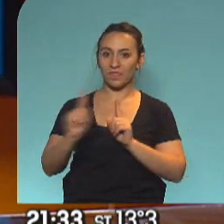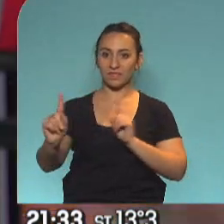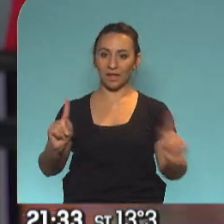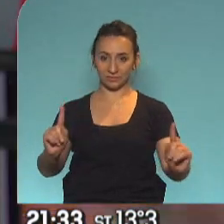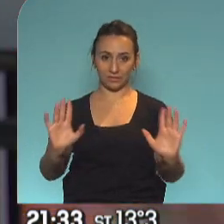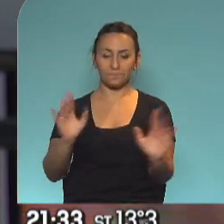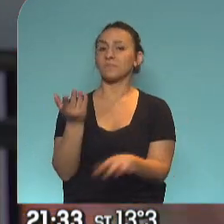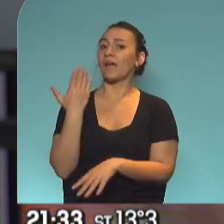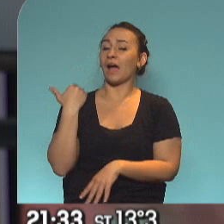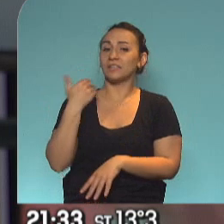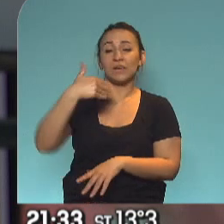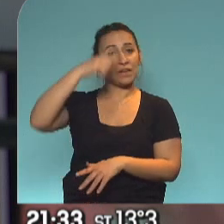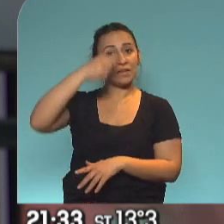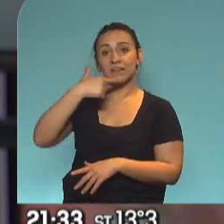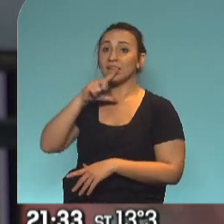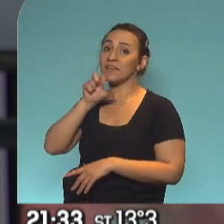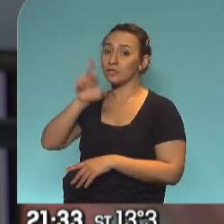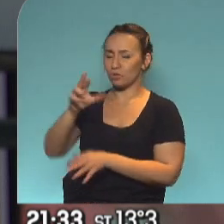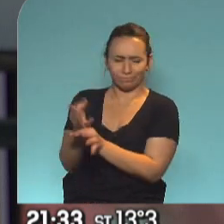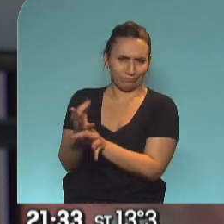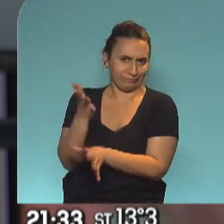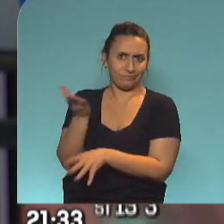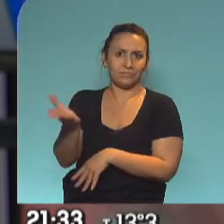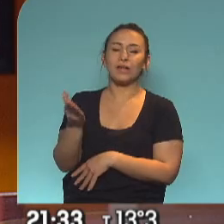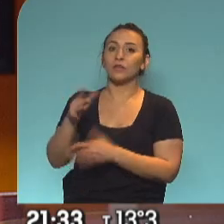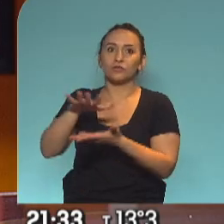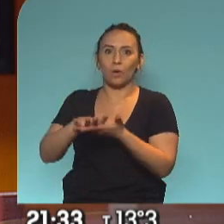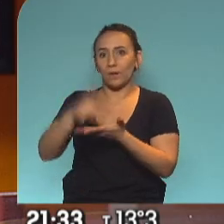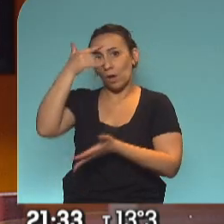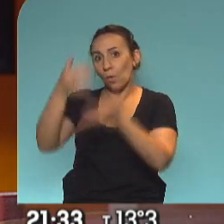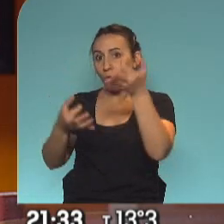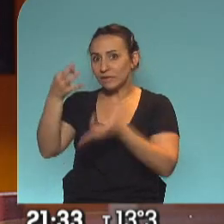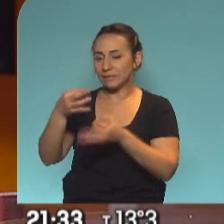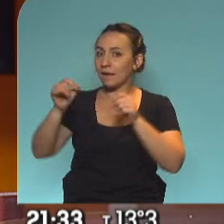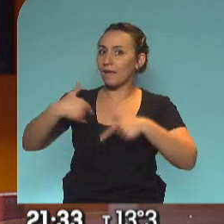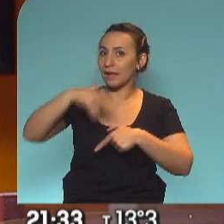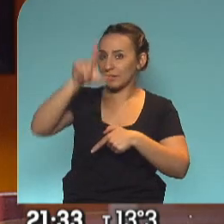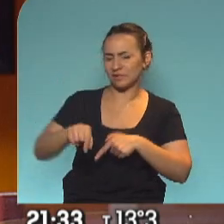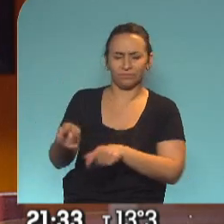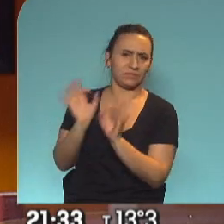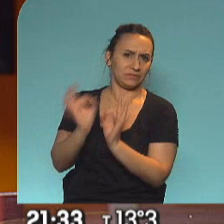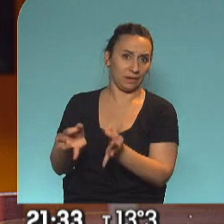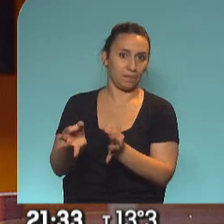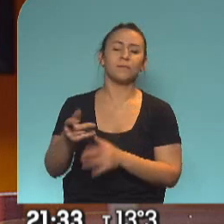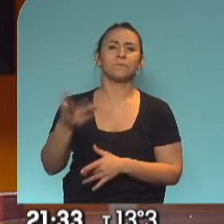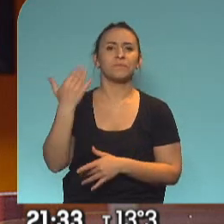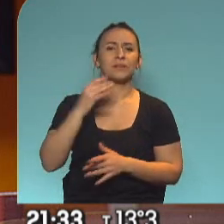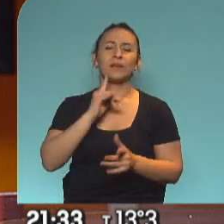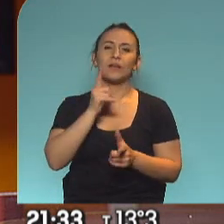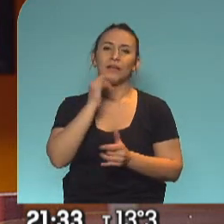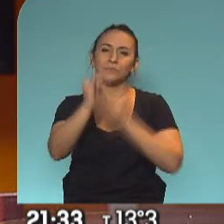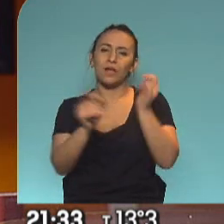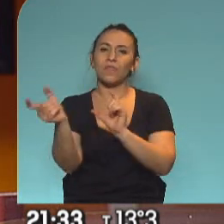Espósito, nuestro especialista en judicial, la persona que más sabe del ámbito judicial de Argentina, diferenciaba lo que es un denunciante y lo que es